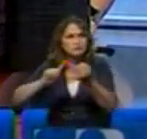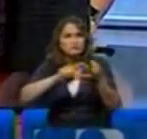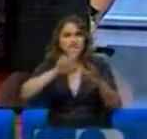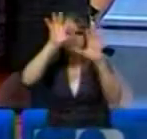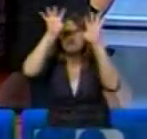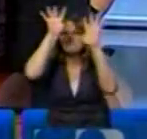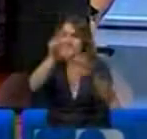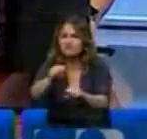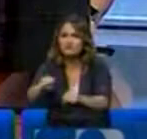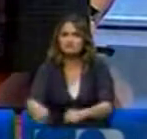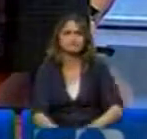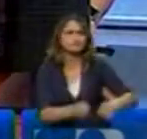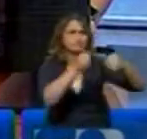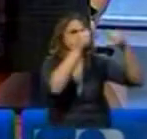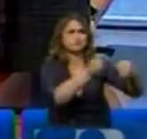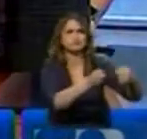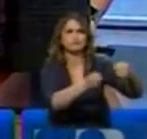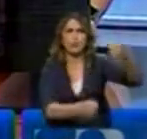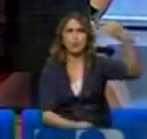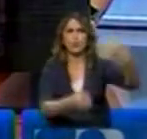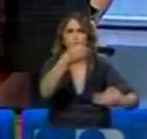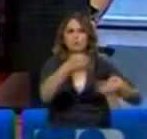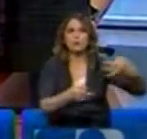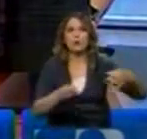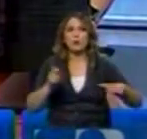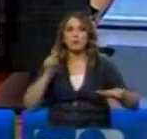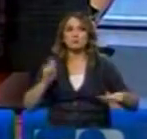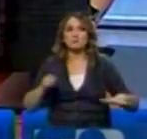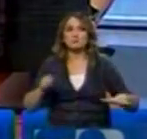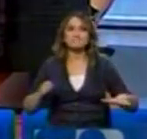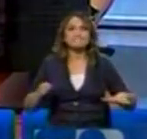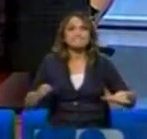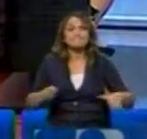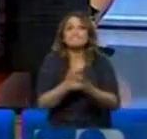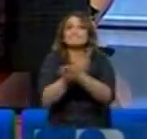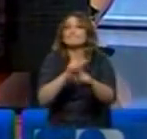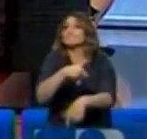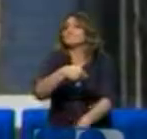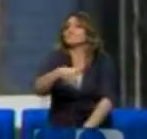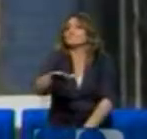un sistema que funcione. El gobierno ha pedido congruencia en el trabajo de los jueces.